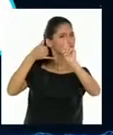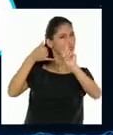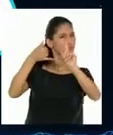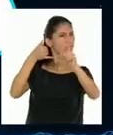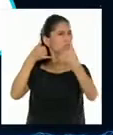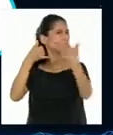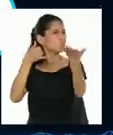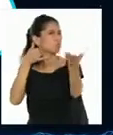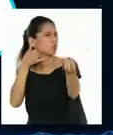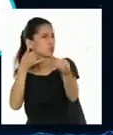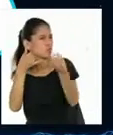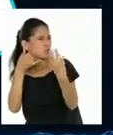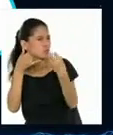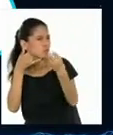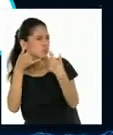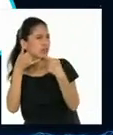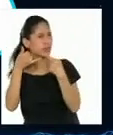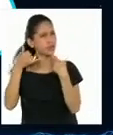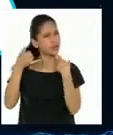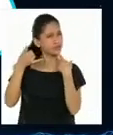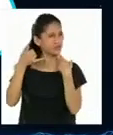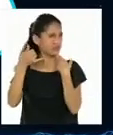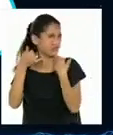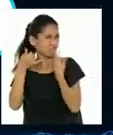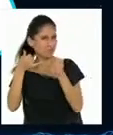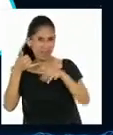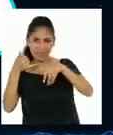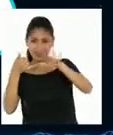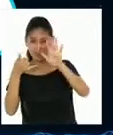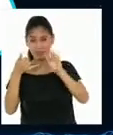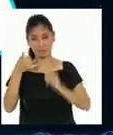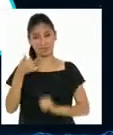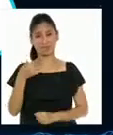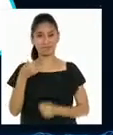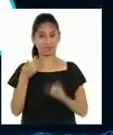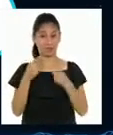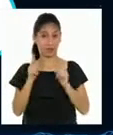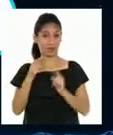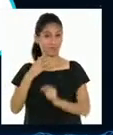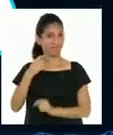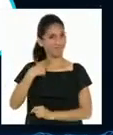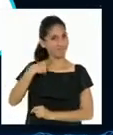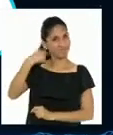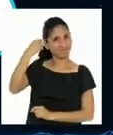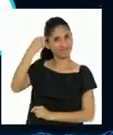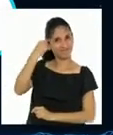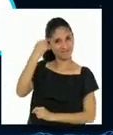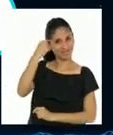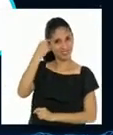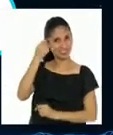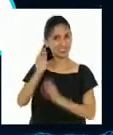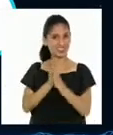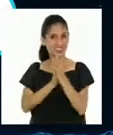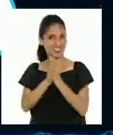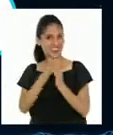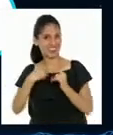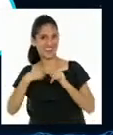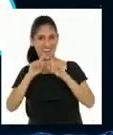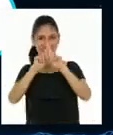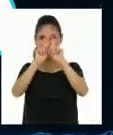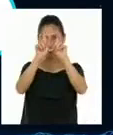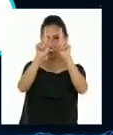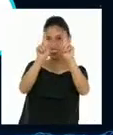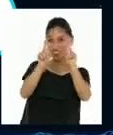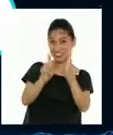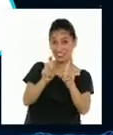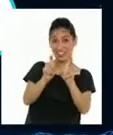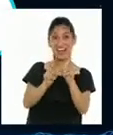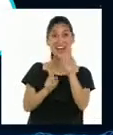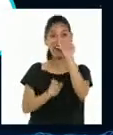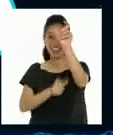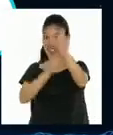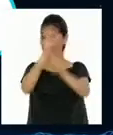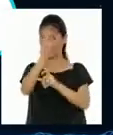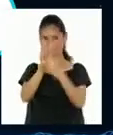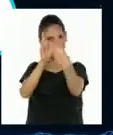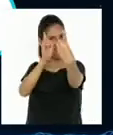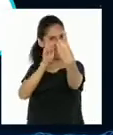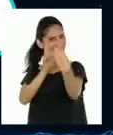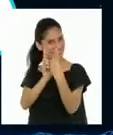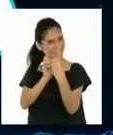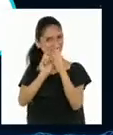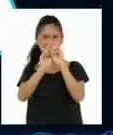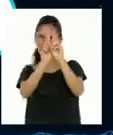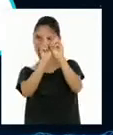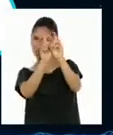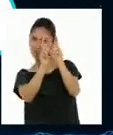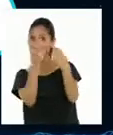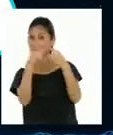forma económica de realizar encuestas. Creo que en nuestro caso haremos un cuestionario para entrevista personal y, obvio, guardando